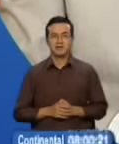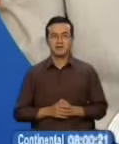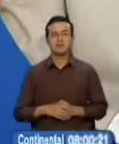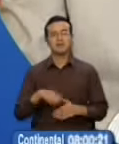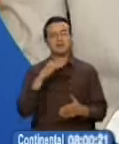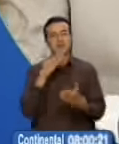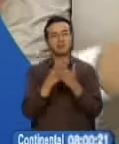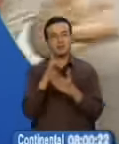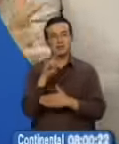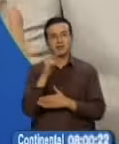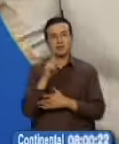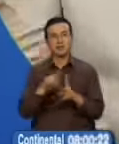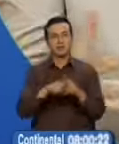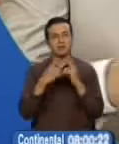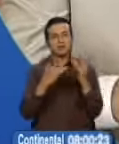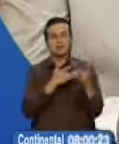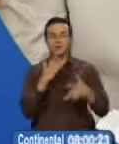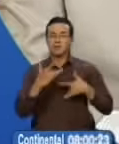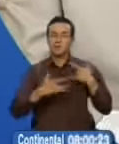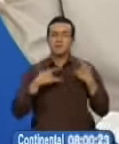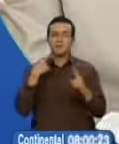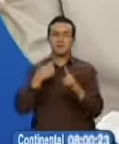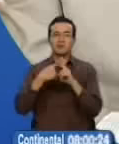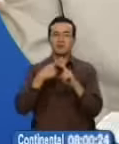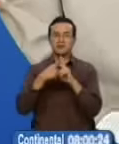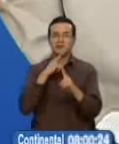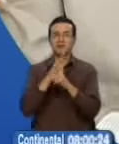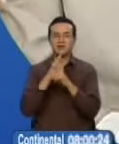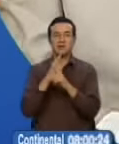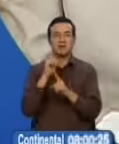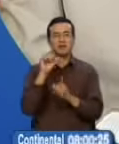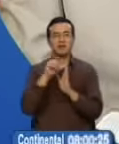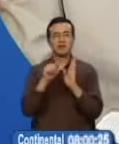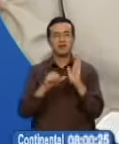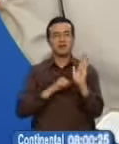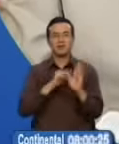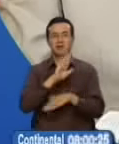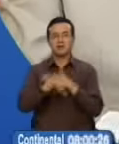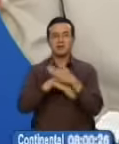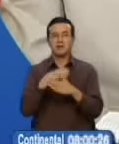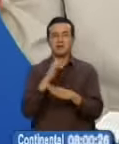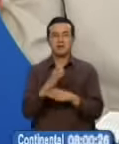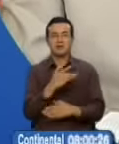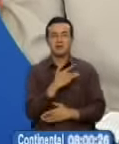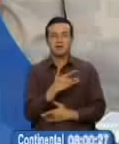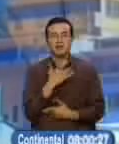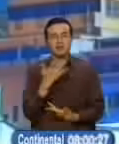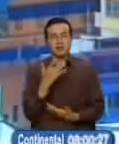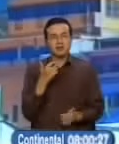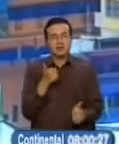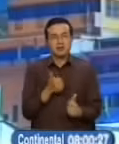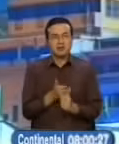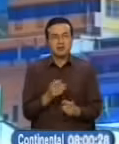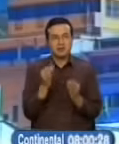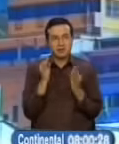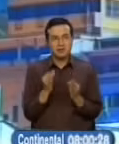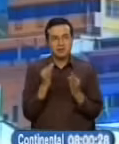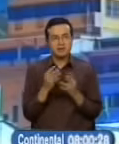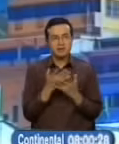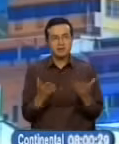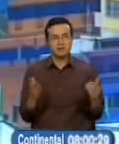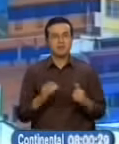Gracias, Diego. Y bueno, empezamos a contagiarnos de ese optimismo, ¿no? De esa buena vibra que el Ecuador empieza a sentir de cara a este